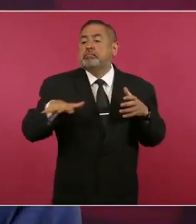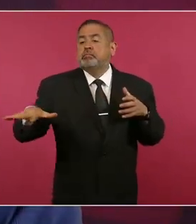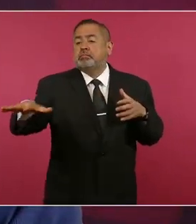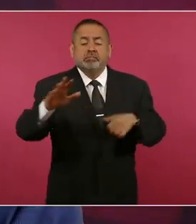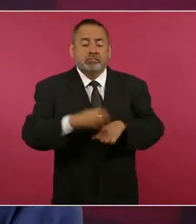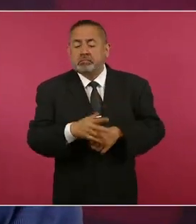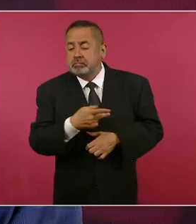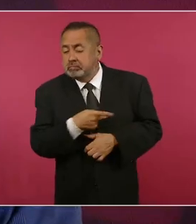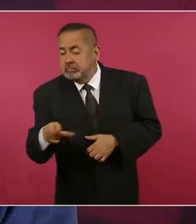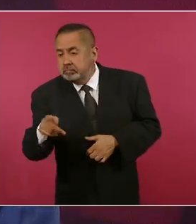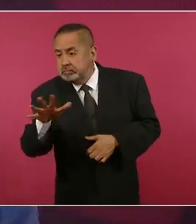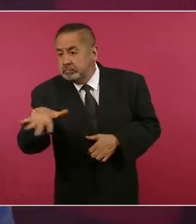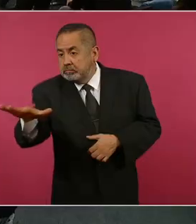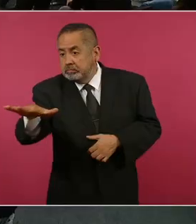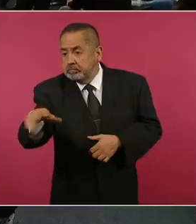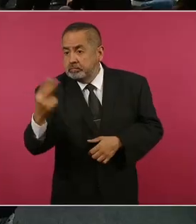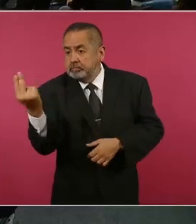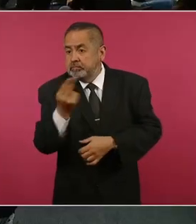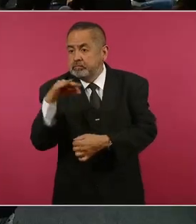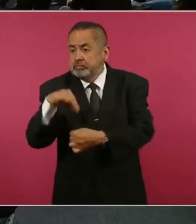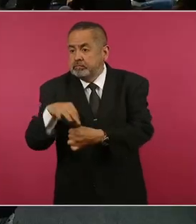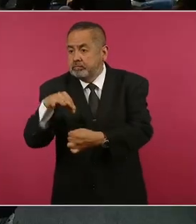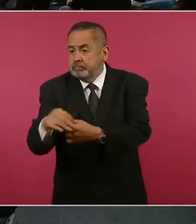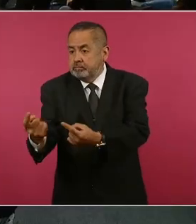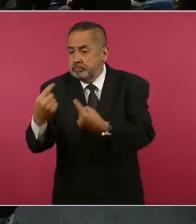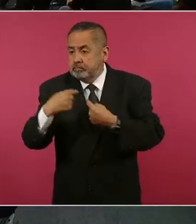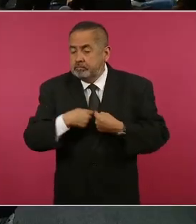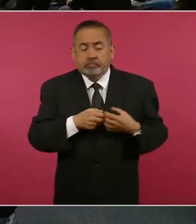pobres, cuando necesitaban los votos,